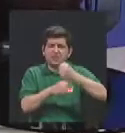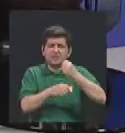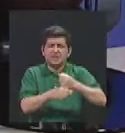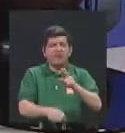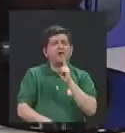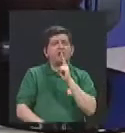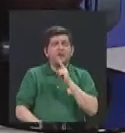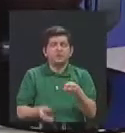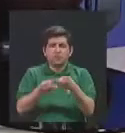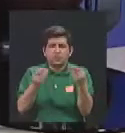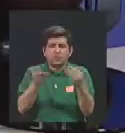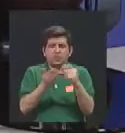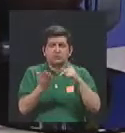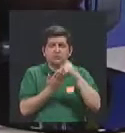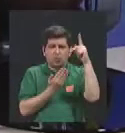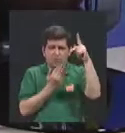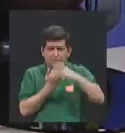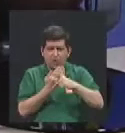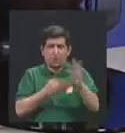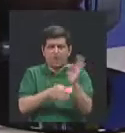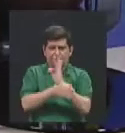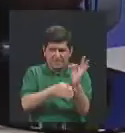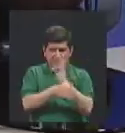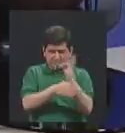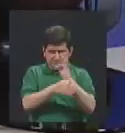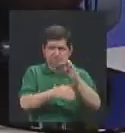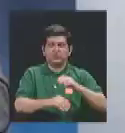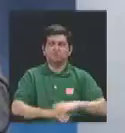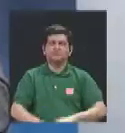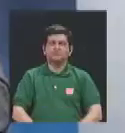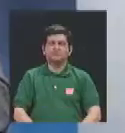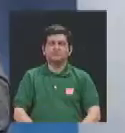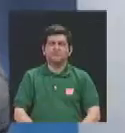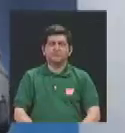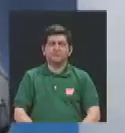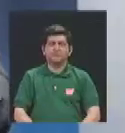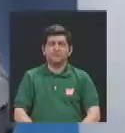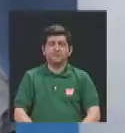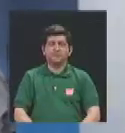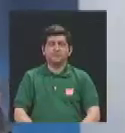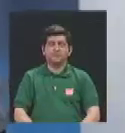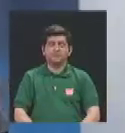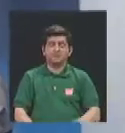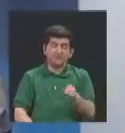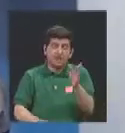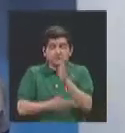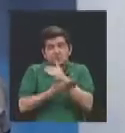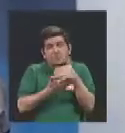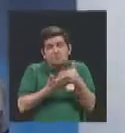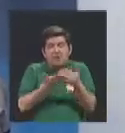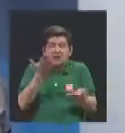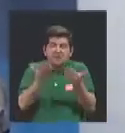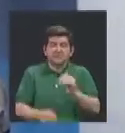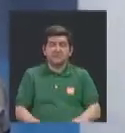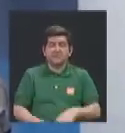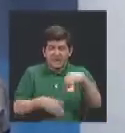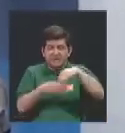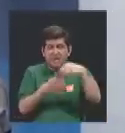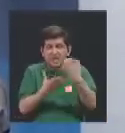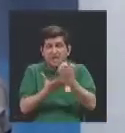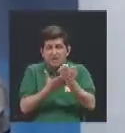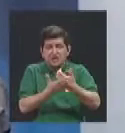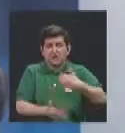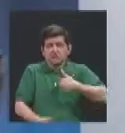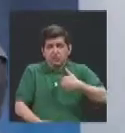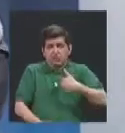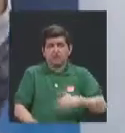en Honduras a la producción de televisión, programas de televisión y realities. Y creo que esto es parte era parte de un ingreso económico